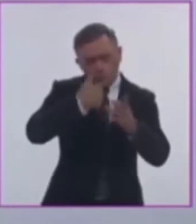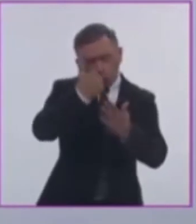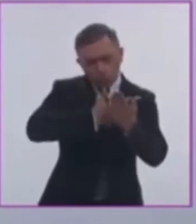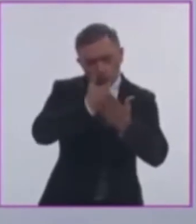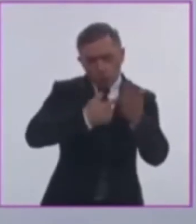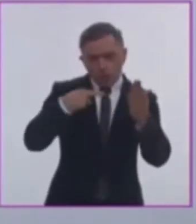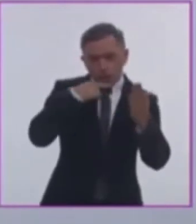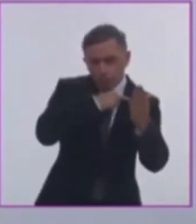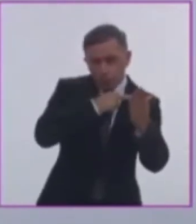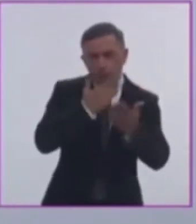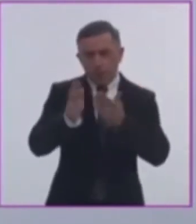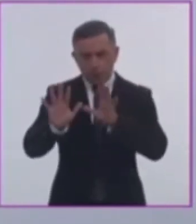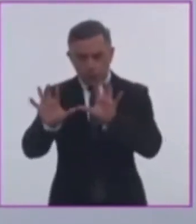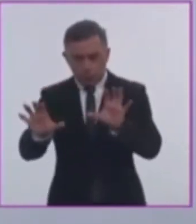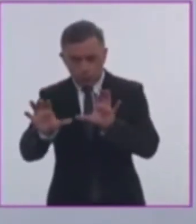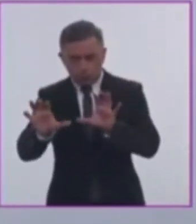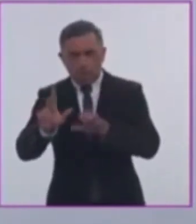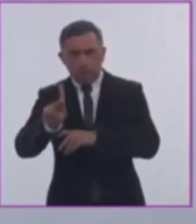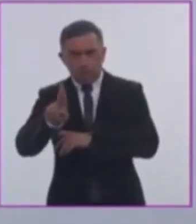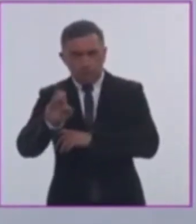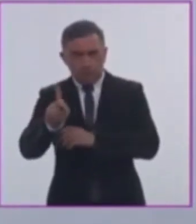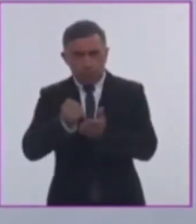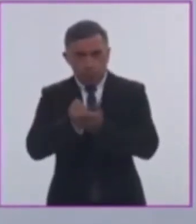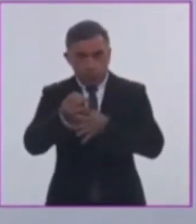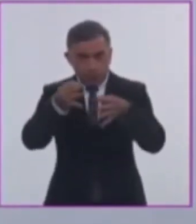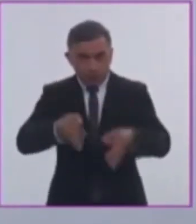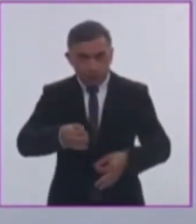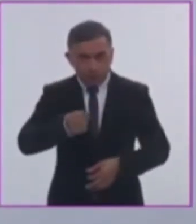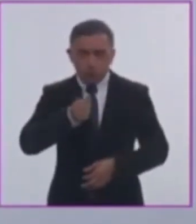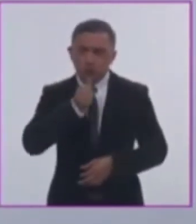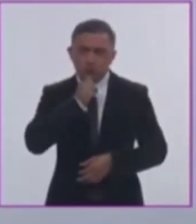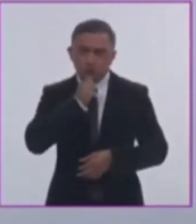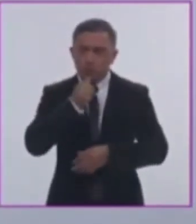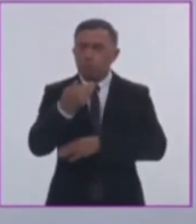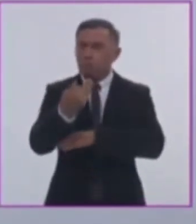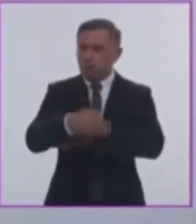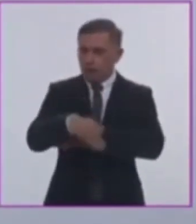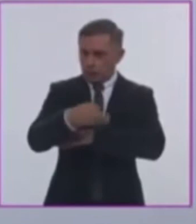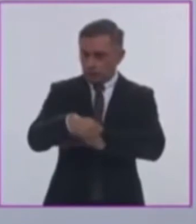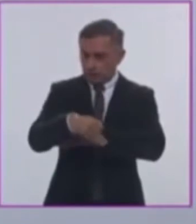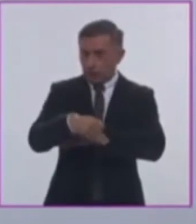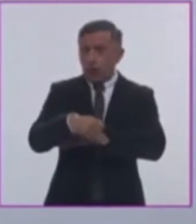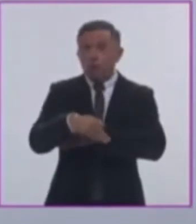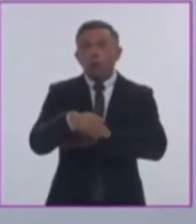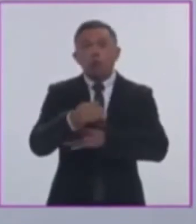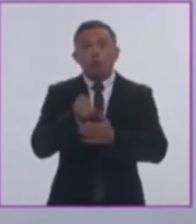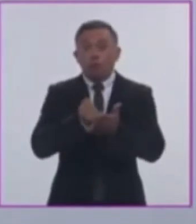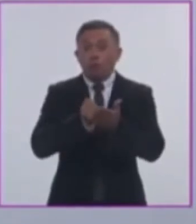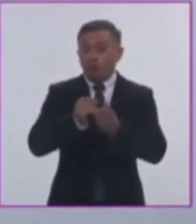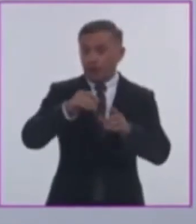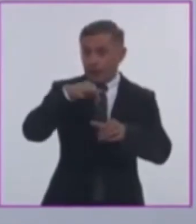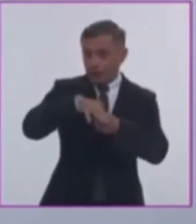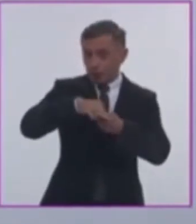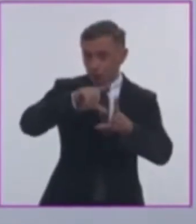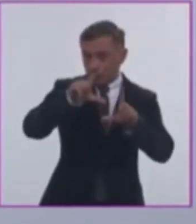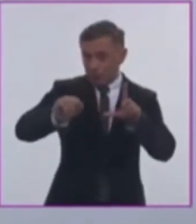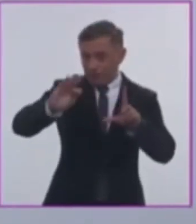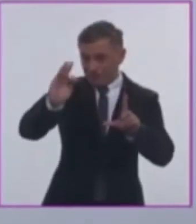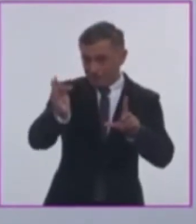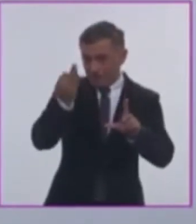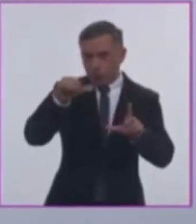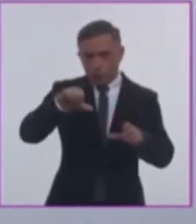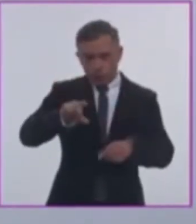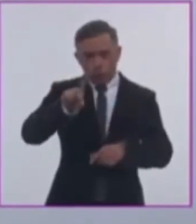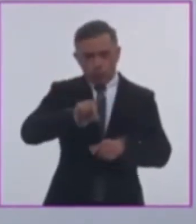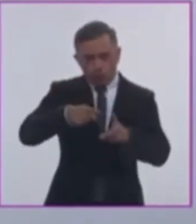como del prep es de carácter preliminar los resultados definitivos de las elecciones federales celebradas